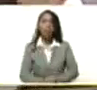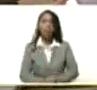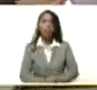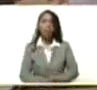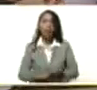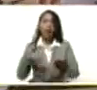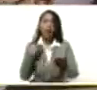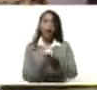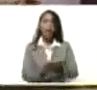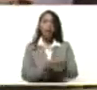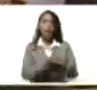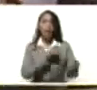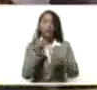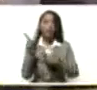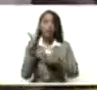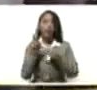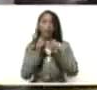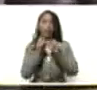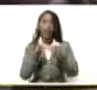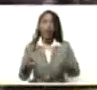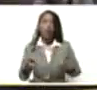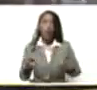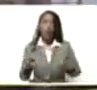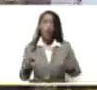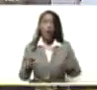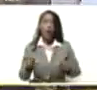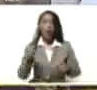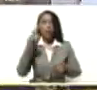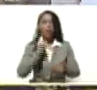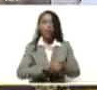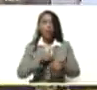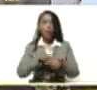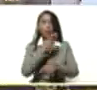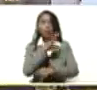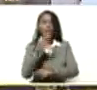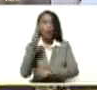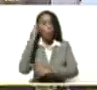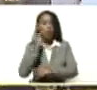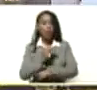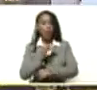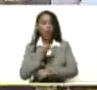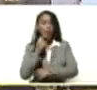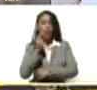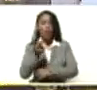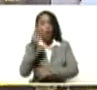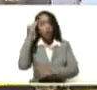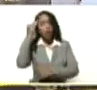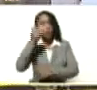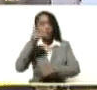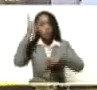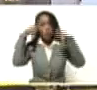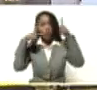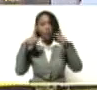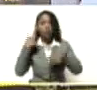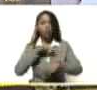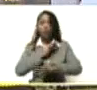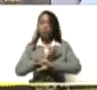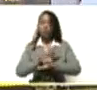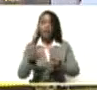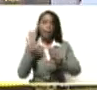Hasta allá fijó el comandante Chávez la era bicentenaria bolivariana. Ya hemos pasado por todas